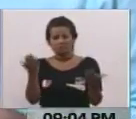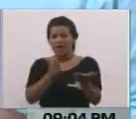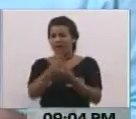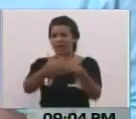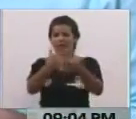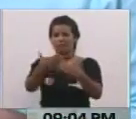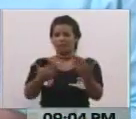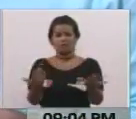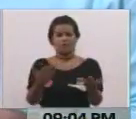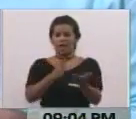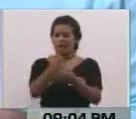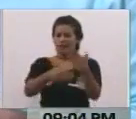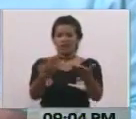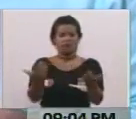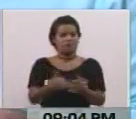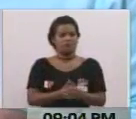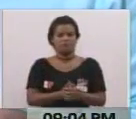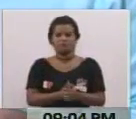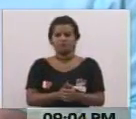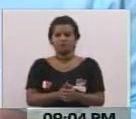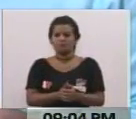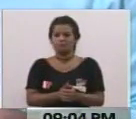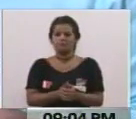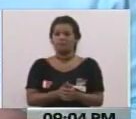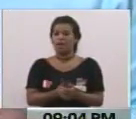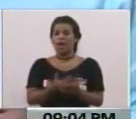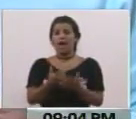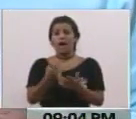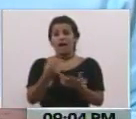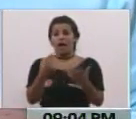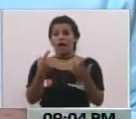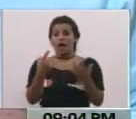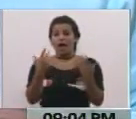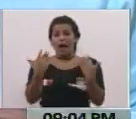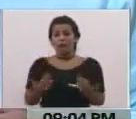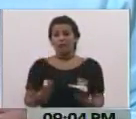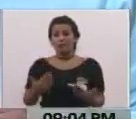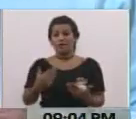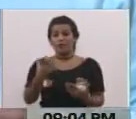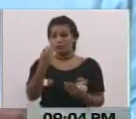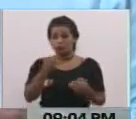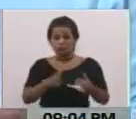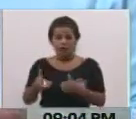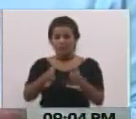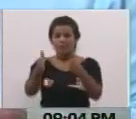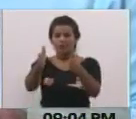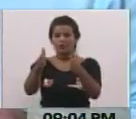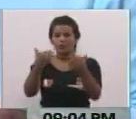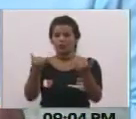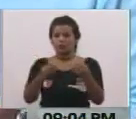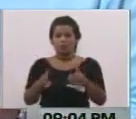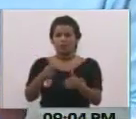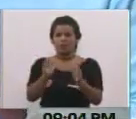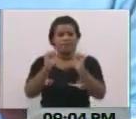que como quien dice, aún queda mucho camino por recorrer y esto está comenzando.